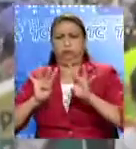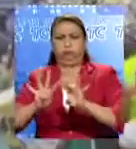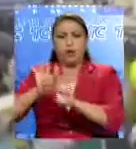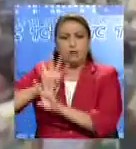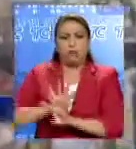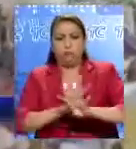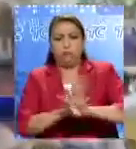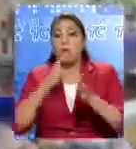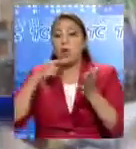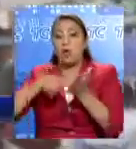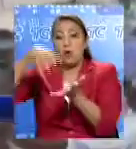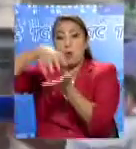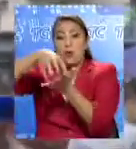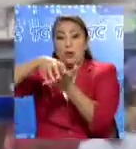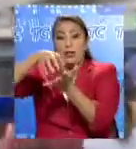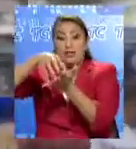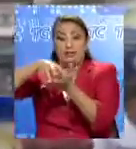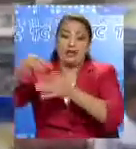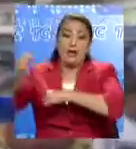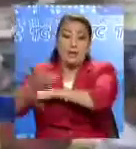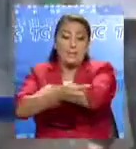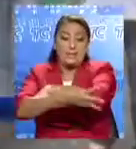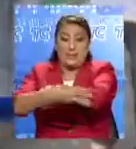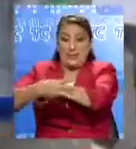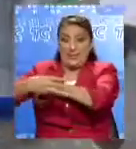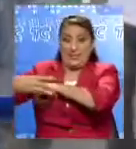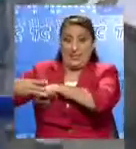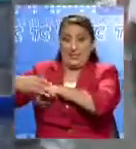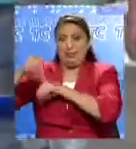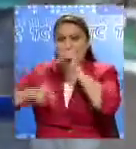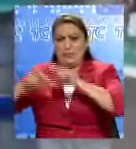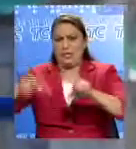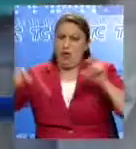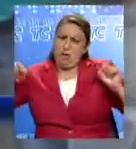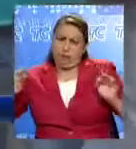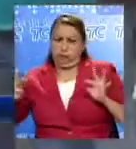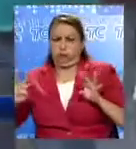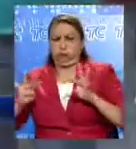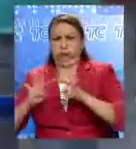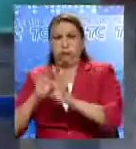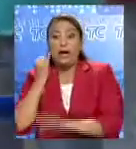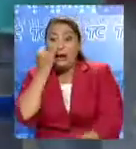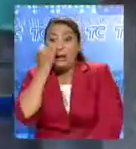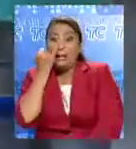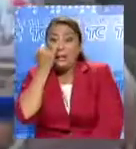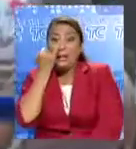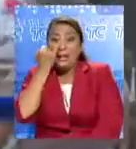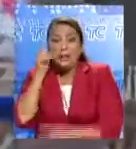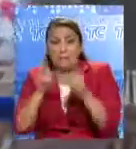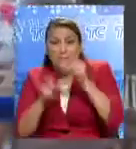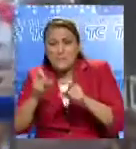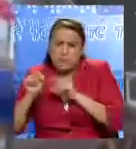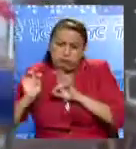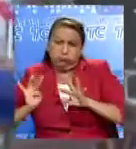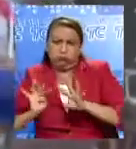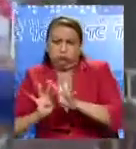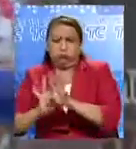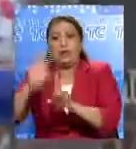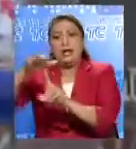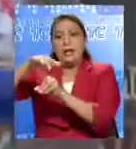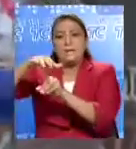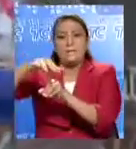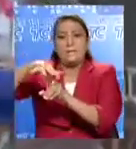En Pastaza, aproximadamente 1,000 personas de diferentes sectores, incluidos gremios sindicales, trabajadores e indígenas, respaldaron la marcha que se concentró en la Plaza Roja de